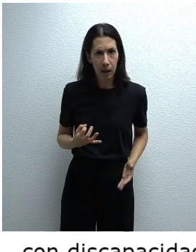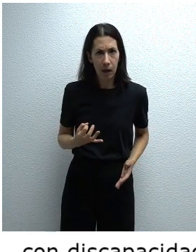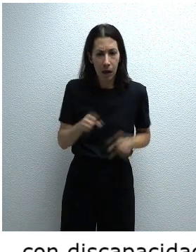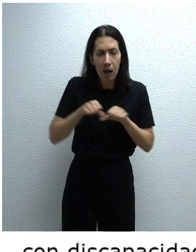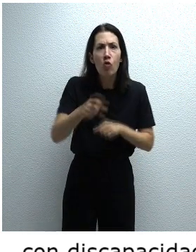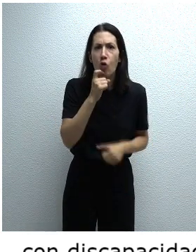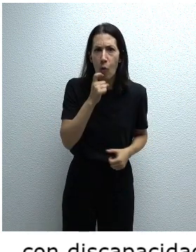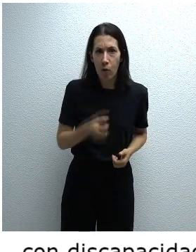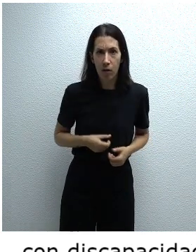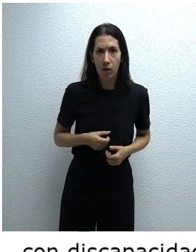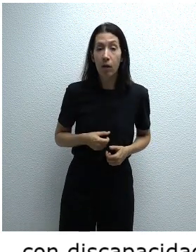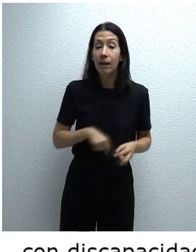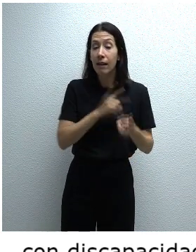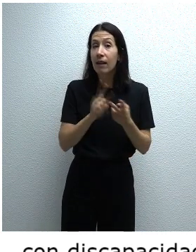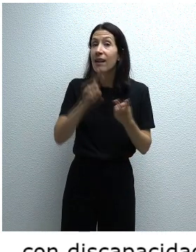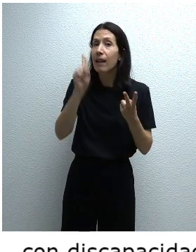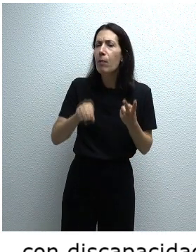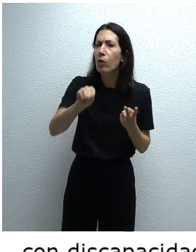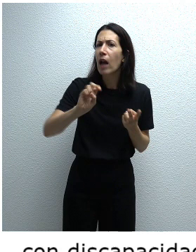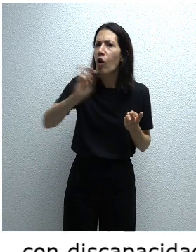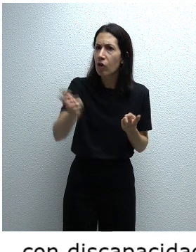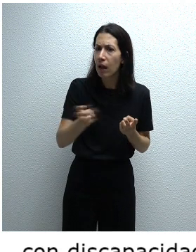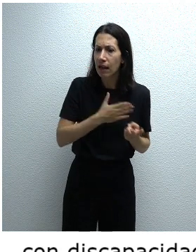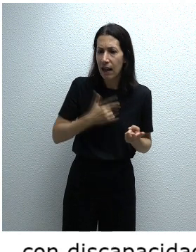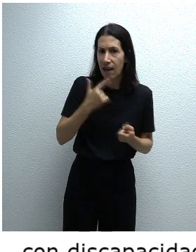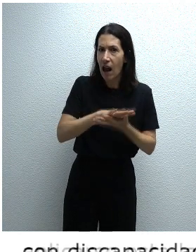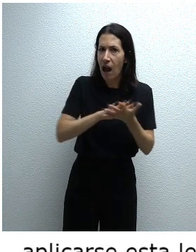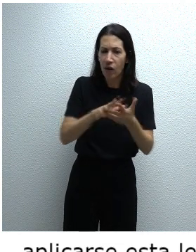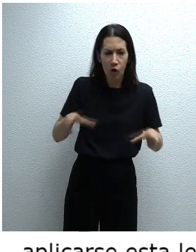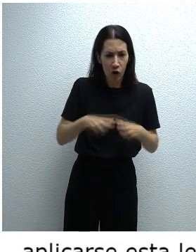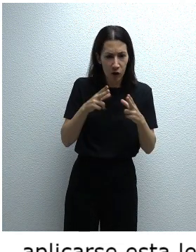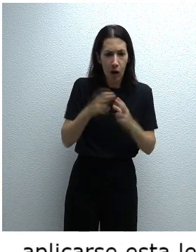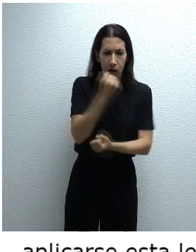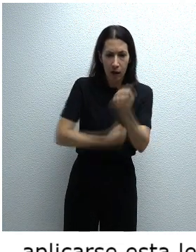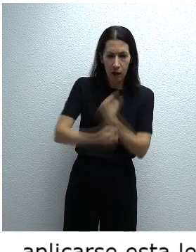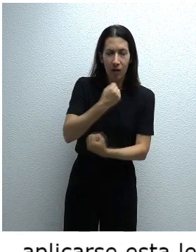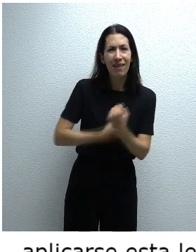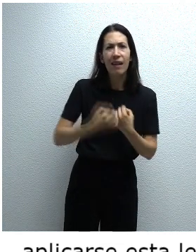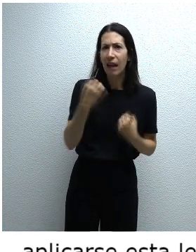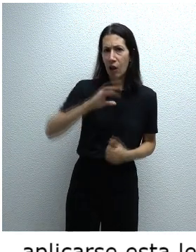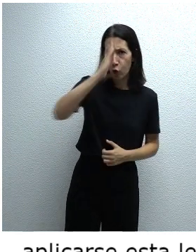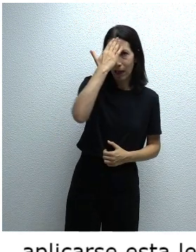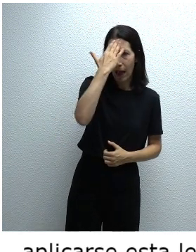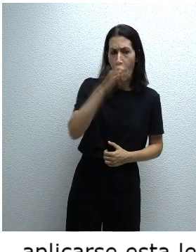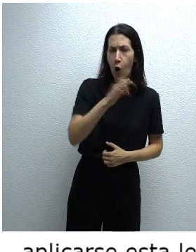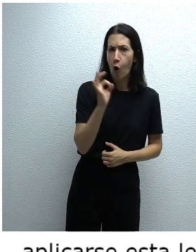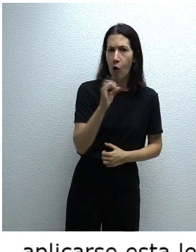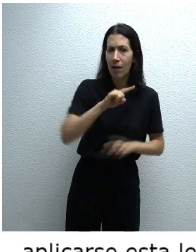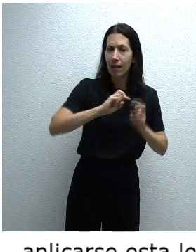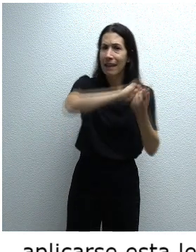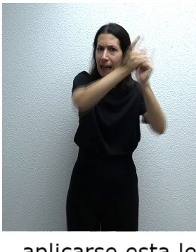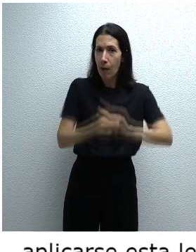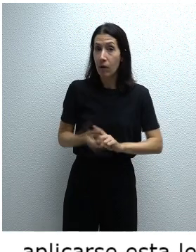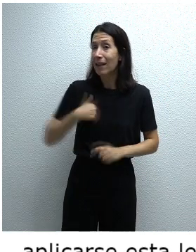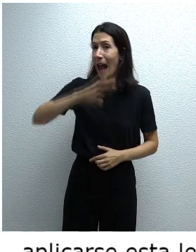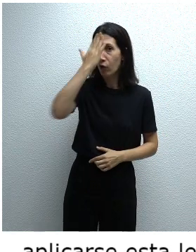Y finalmente, ¿qué implicaciones jurídicas, económicas y sociales tendrá en la tutela o modificación de esta, en la